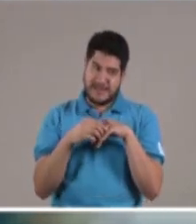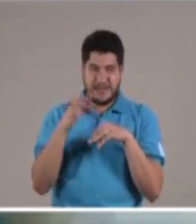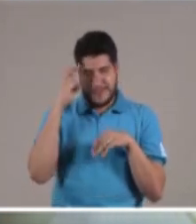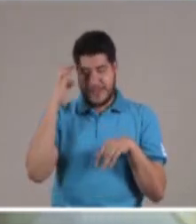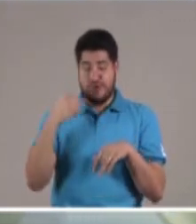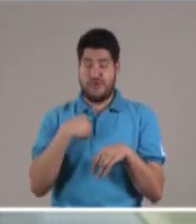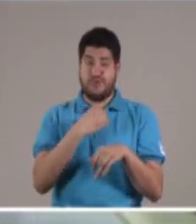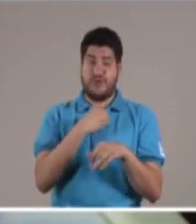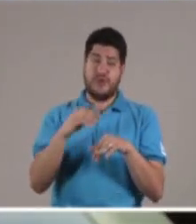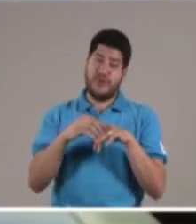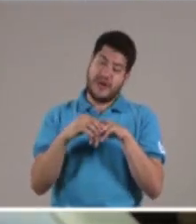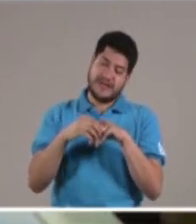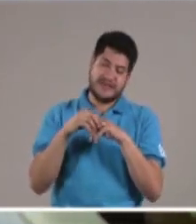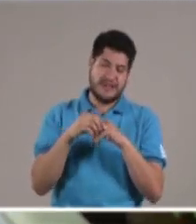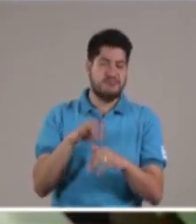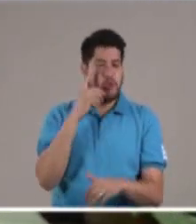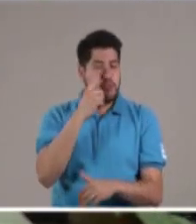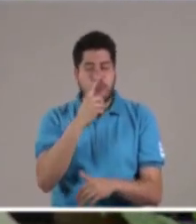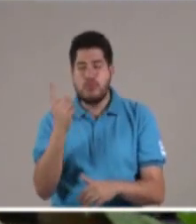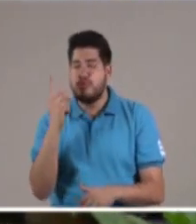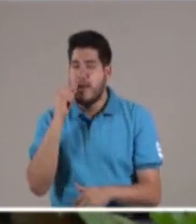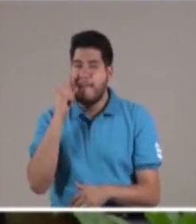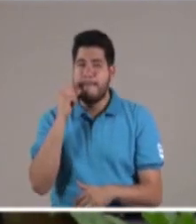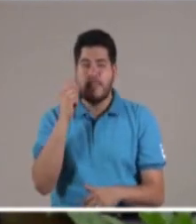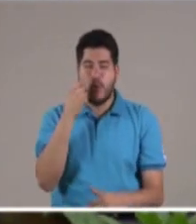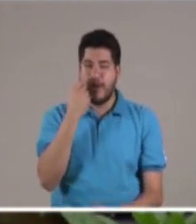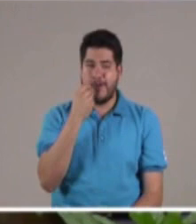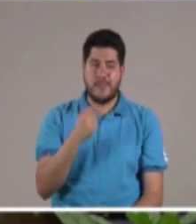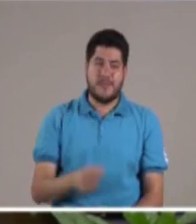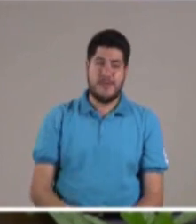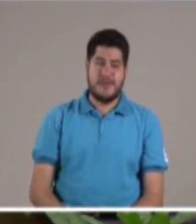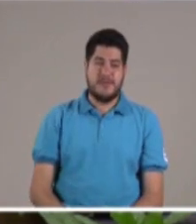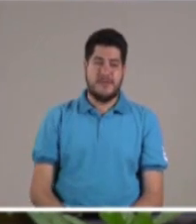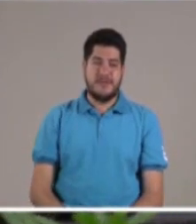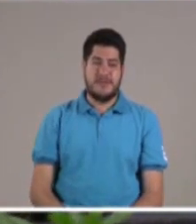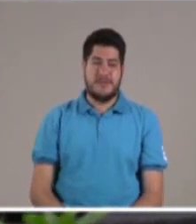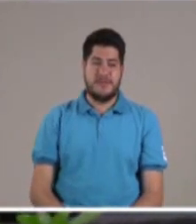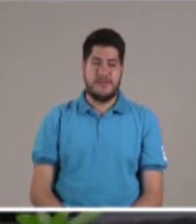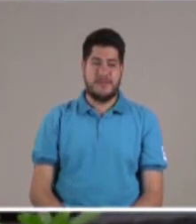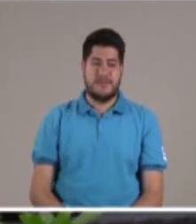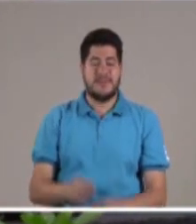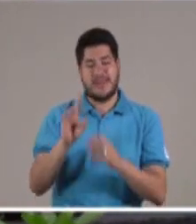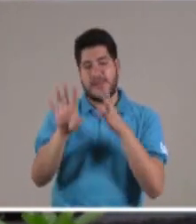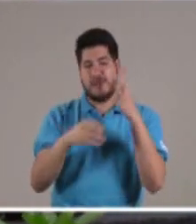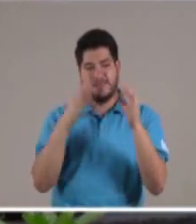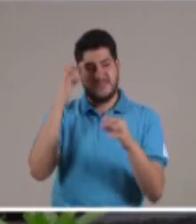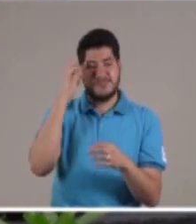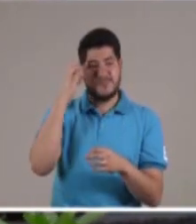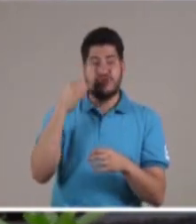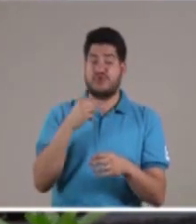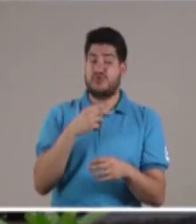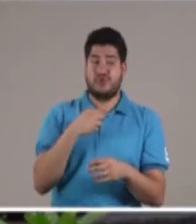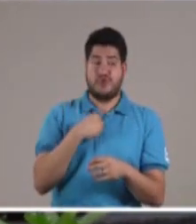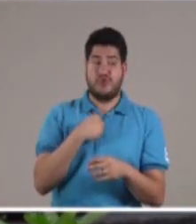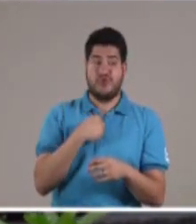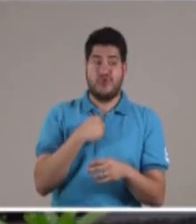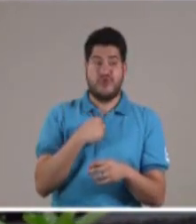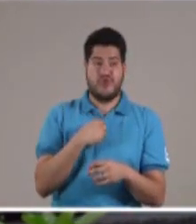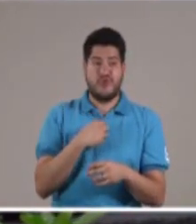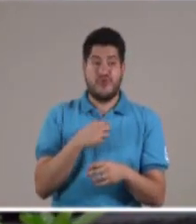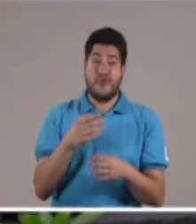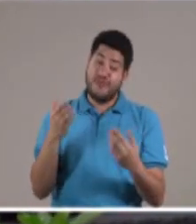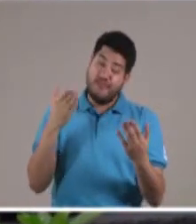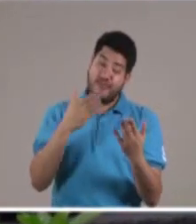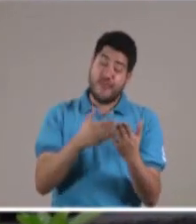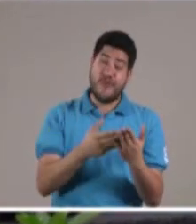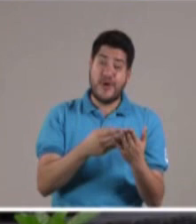casarme Yo quiero casarme es más es más algo alguna dice no no no yo yo voy a ver si beso un par de